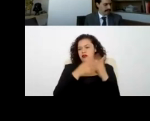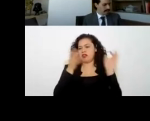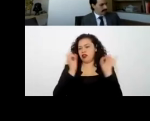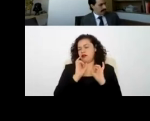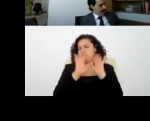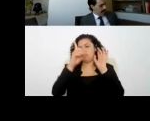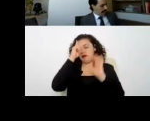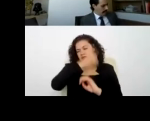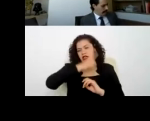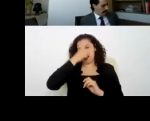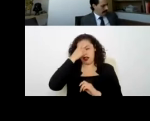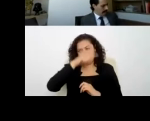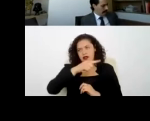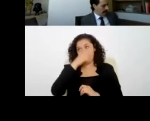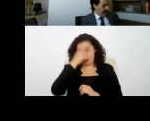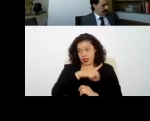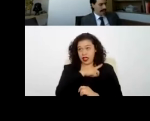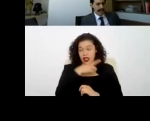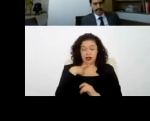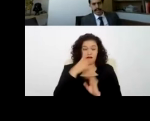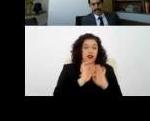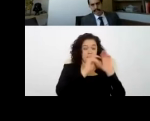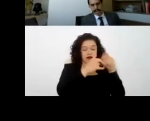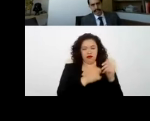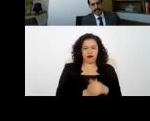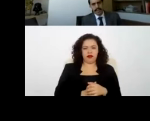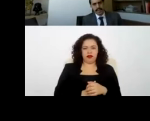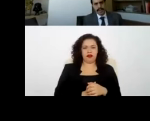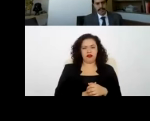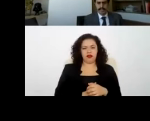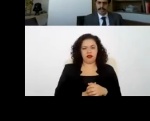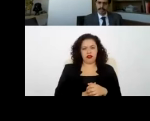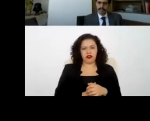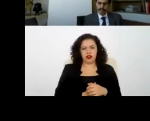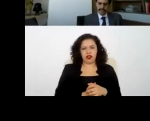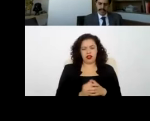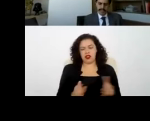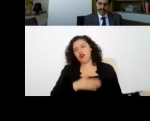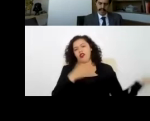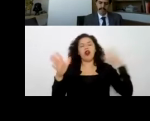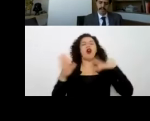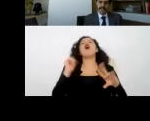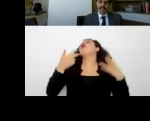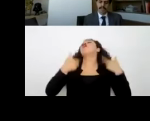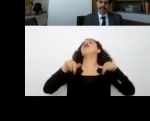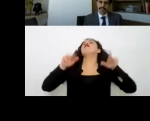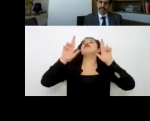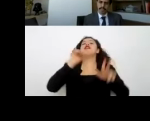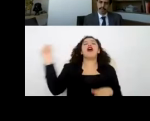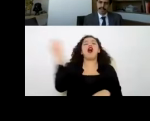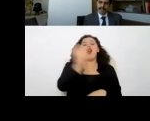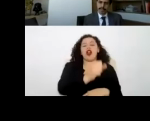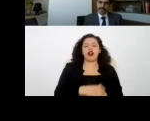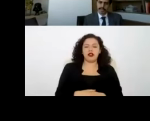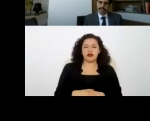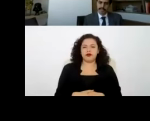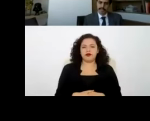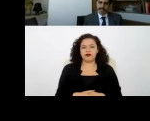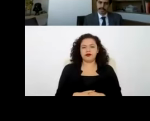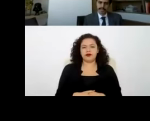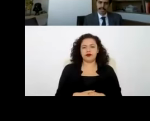alta. En general, el alta requiere que designen un representante, y esto es importante